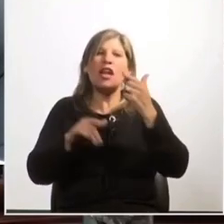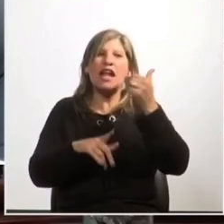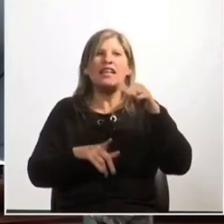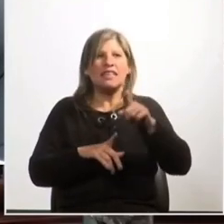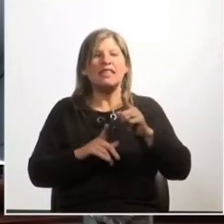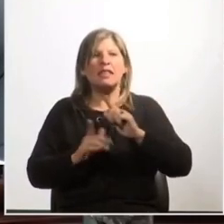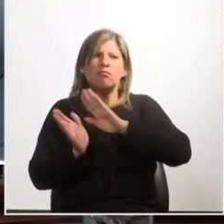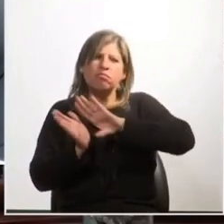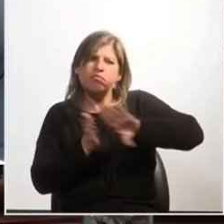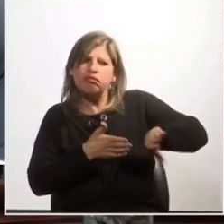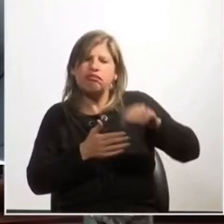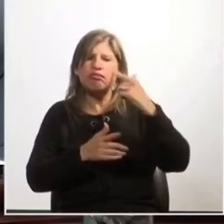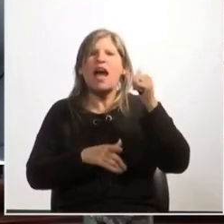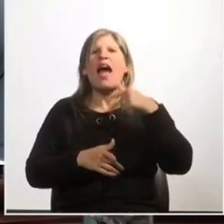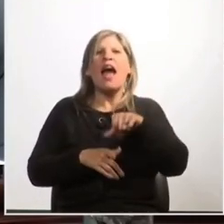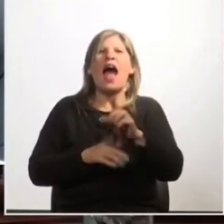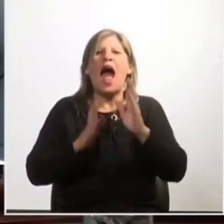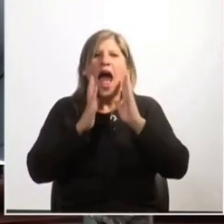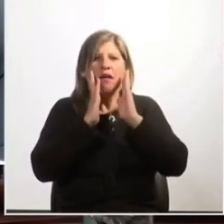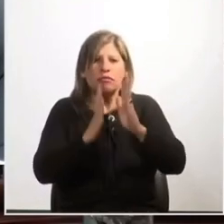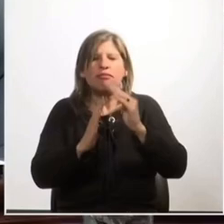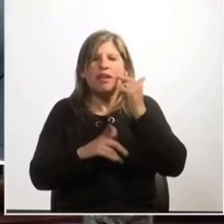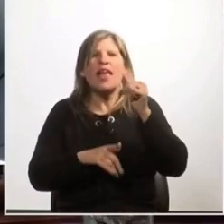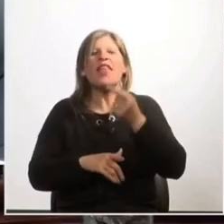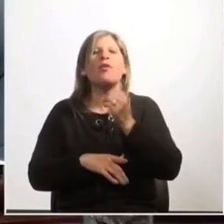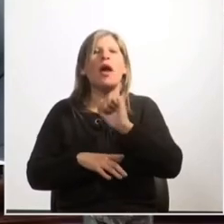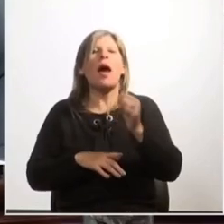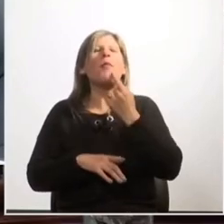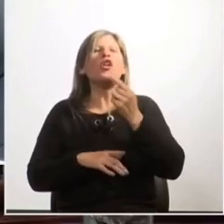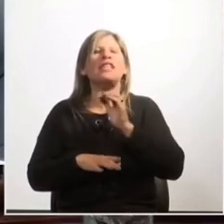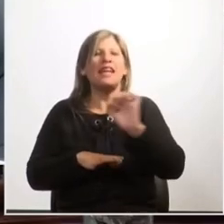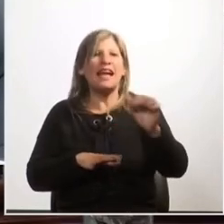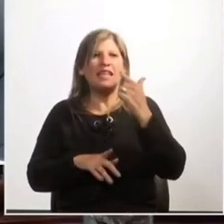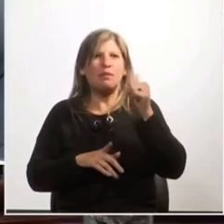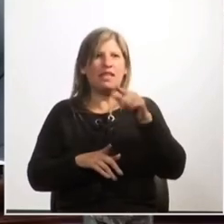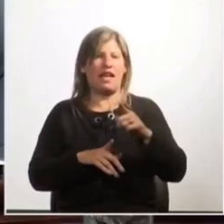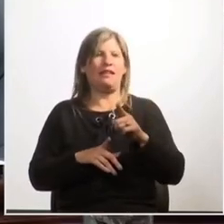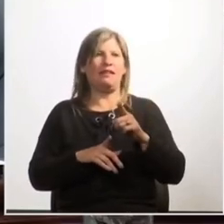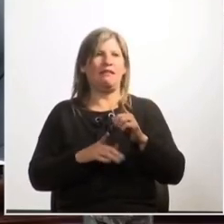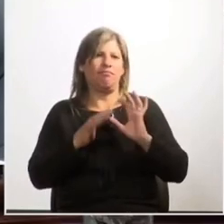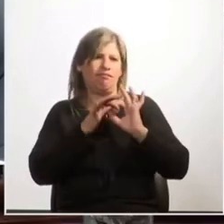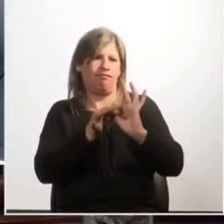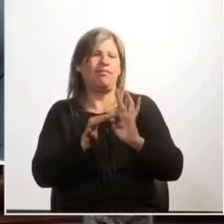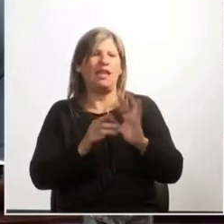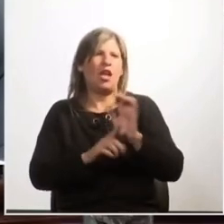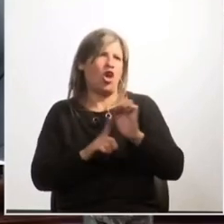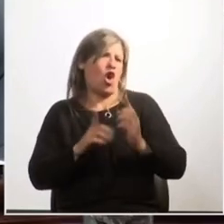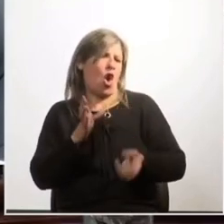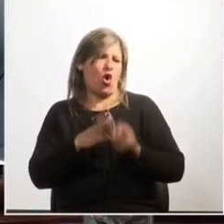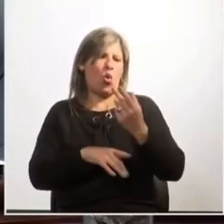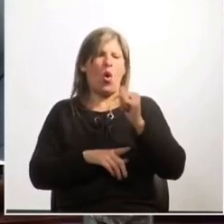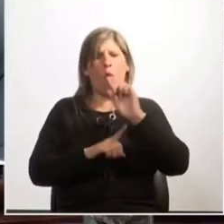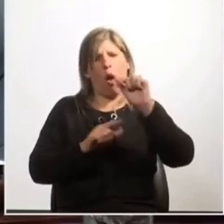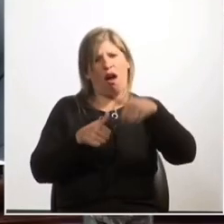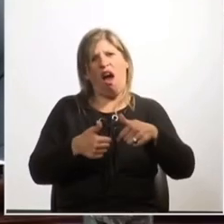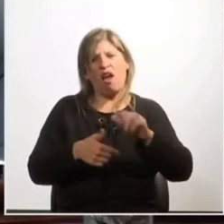de una política criminal consistente? Ninguno de estos fenómenos es nuevo en el país y mucho menos en la